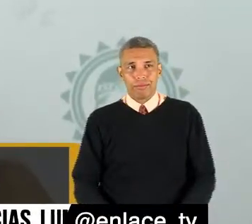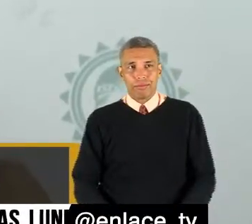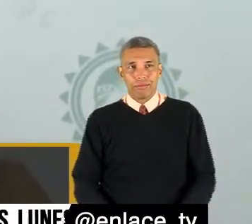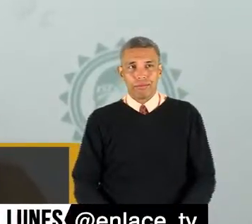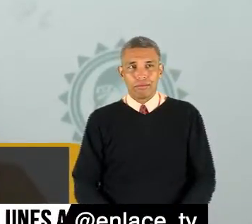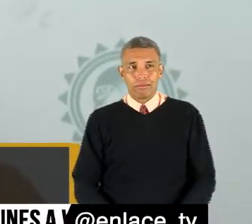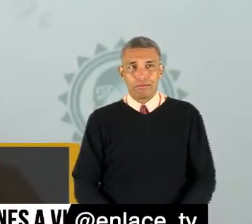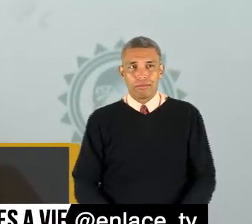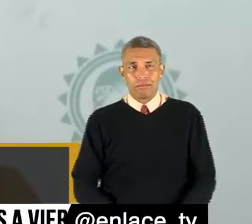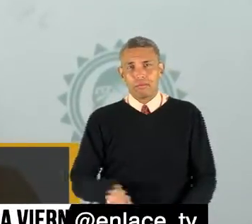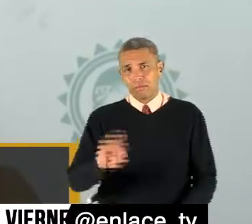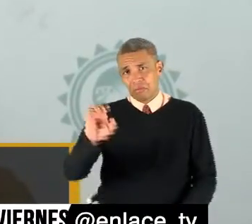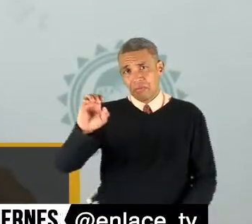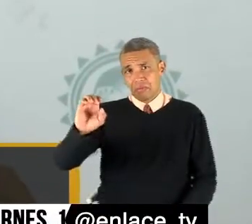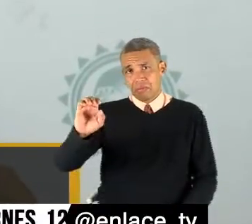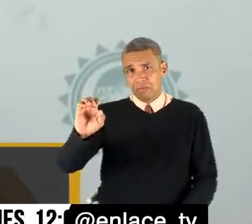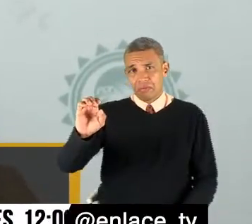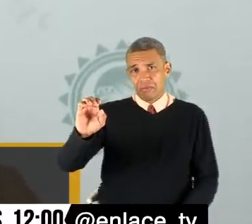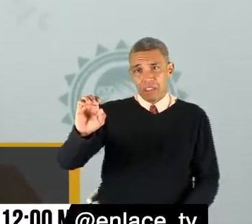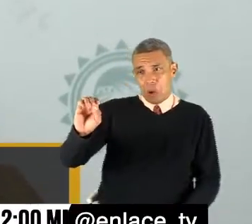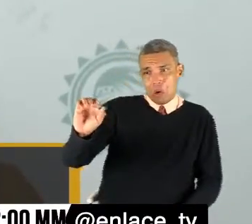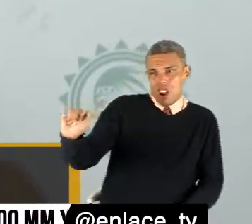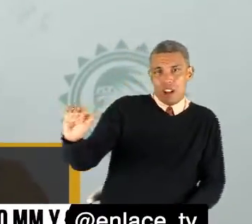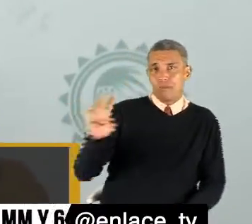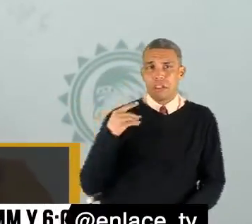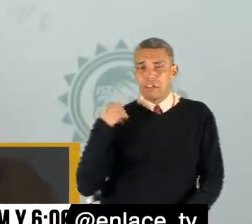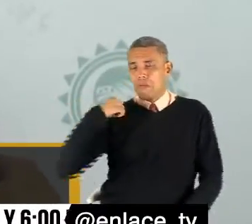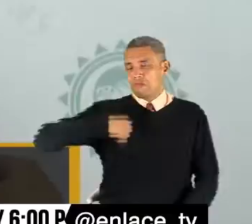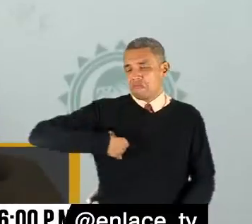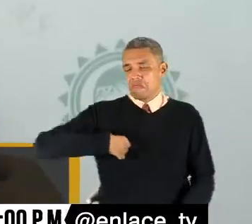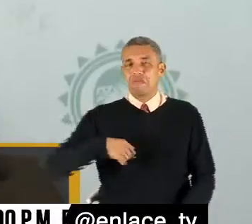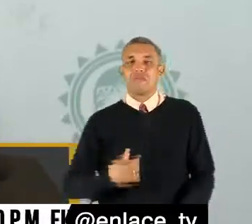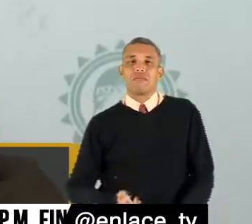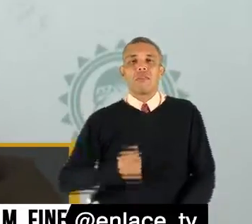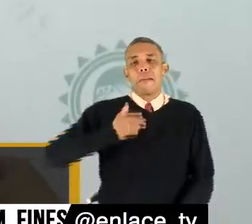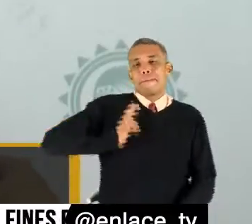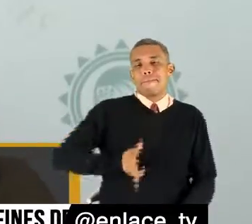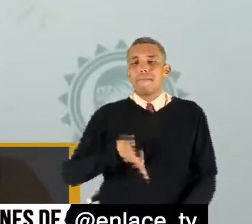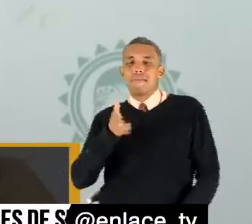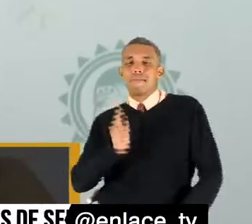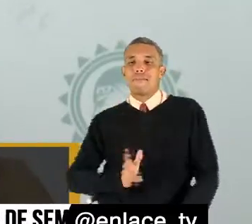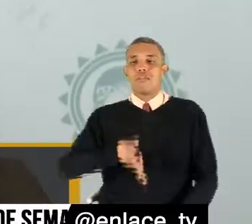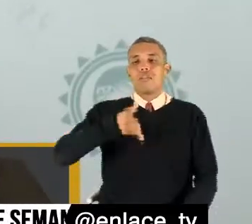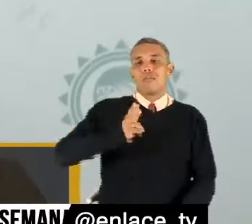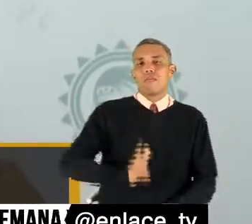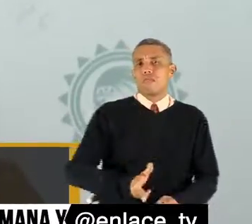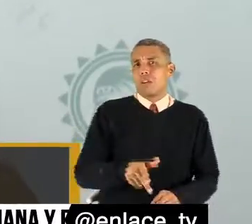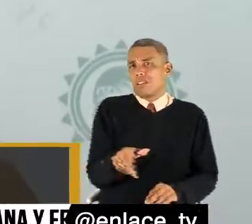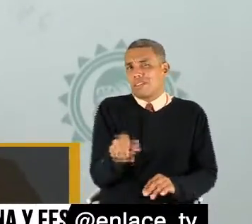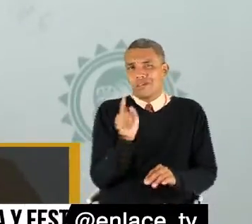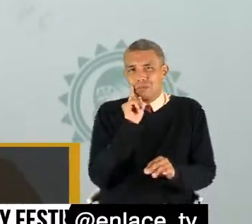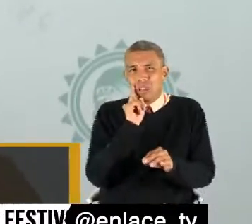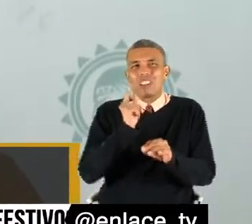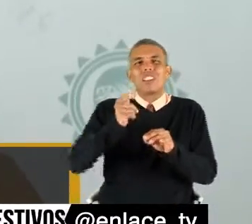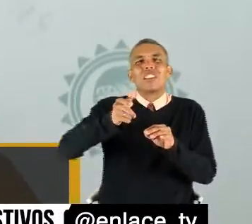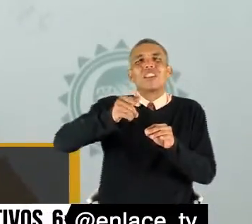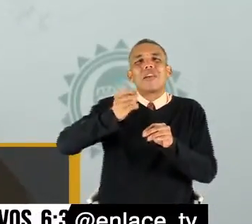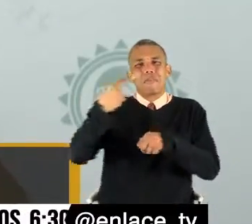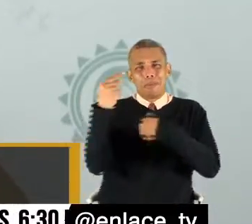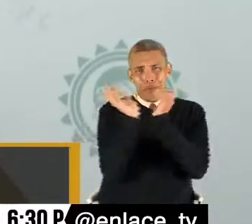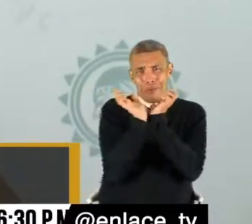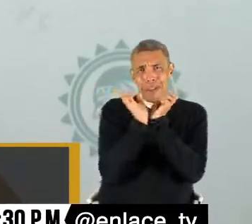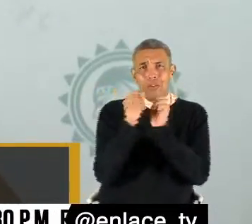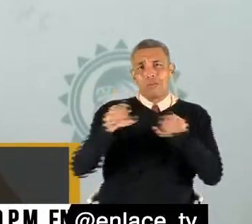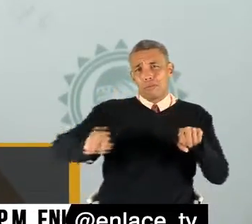sí, que intentaron hurtarle el bolso que ella llevaba. Ella iba por el sector de El Uno hacia Provivienda, iba